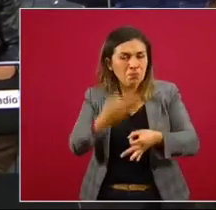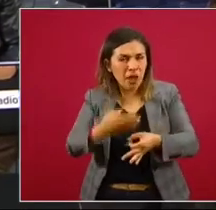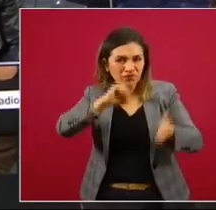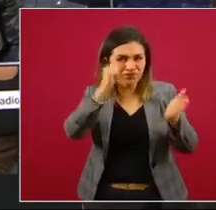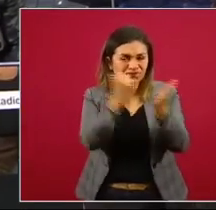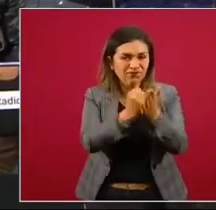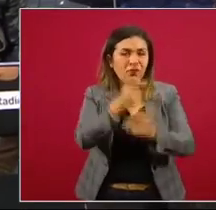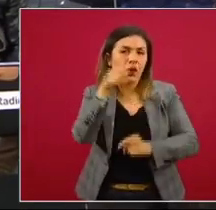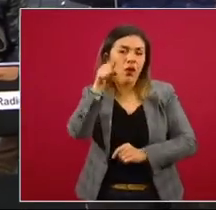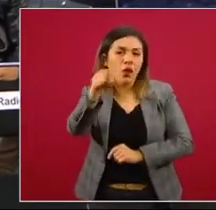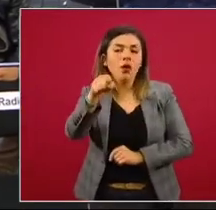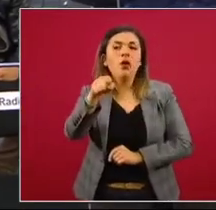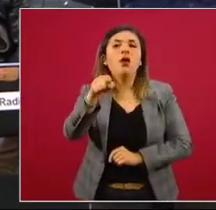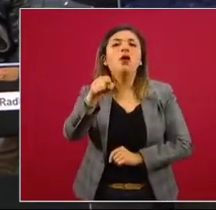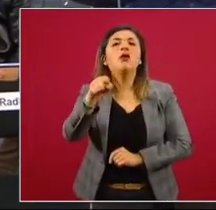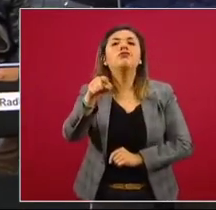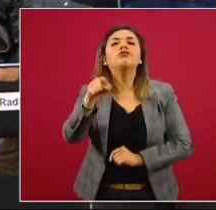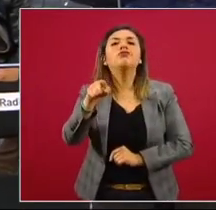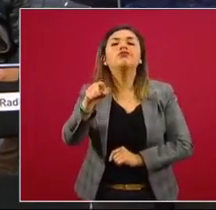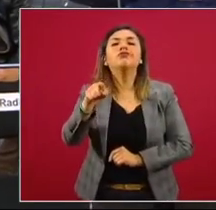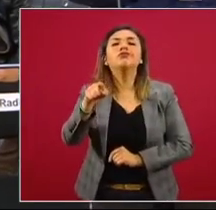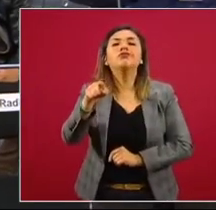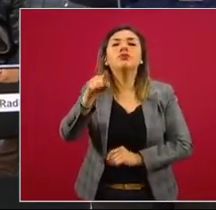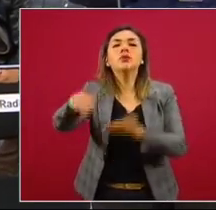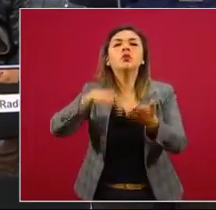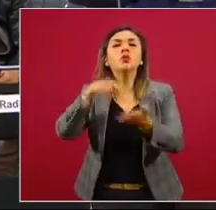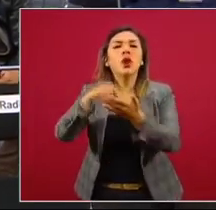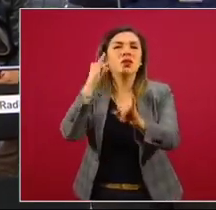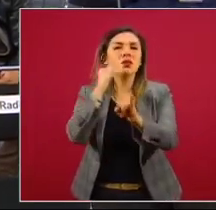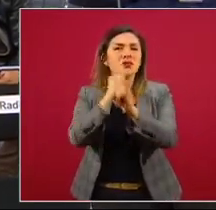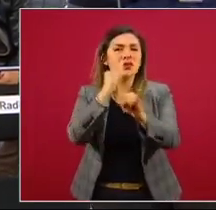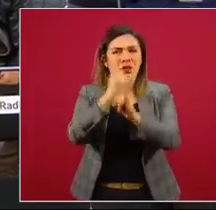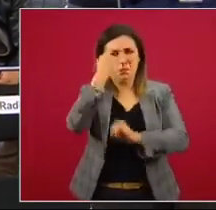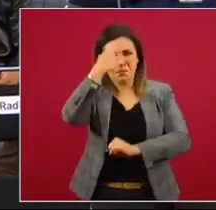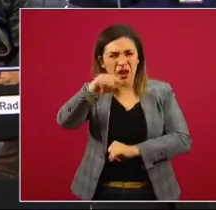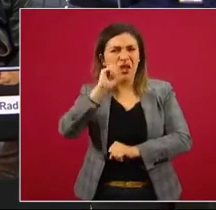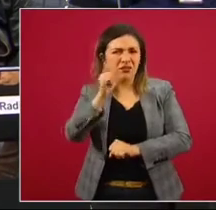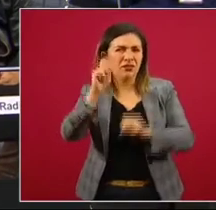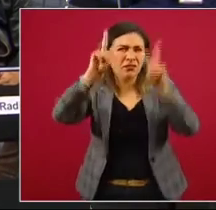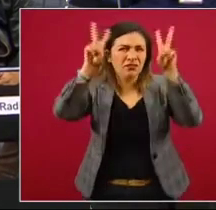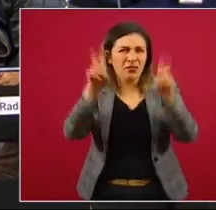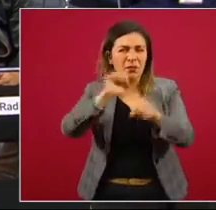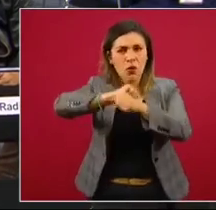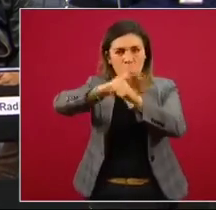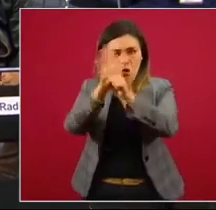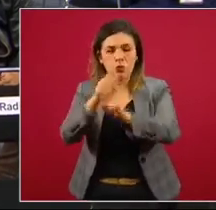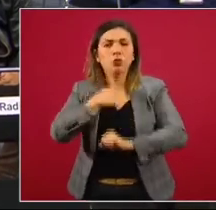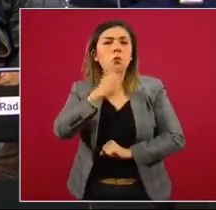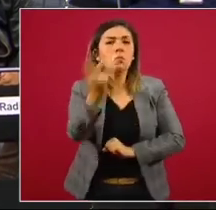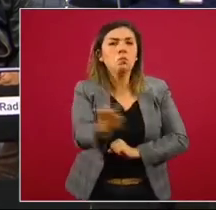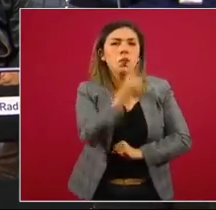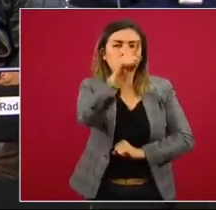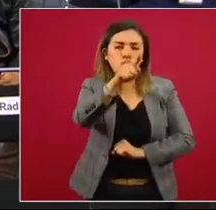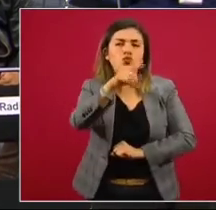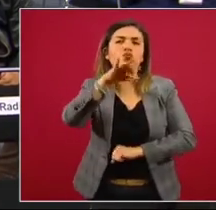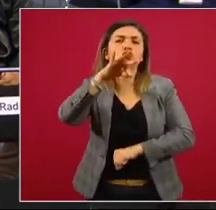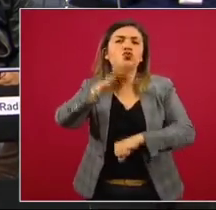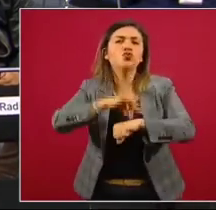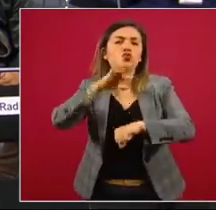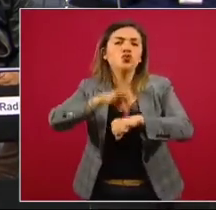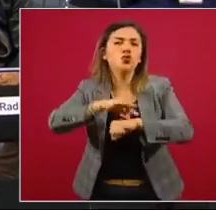por parte de la página que se tiene para el tema de coronavirus. Entonces la pregunta sería para el doctor